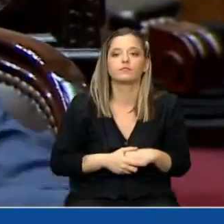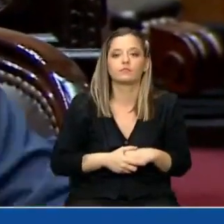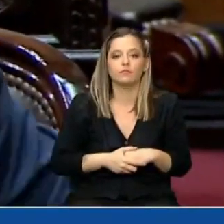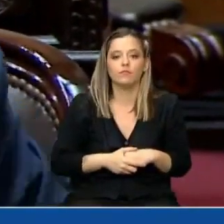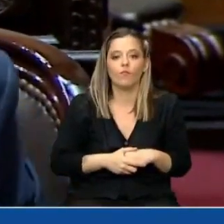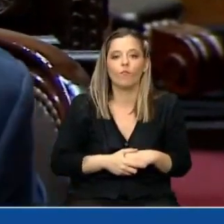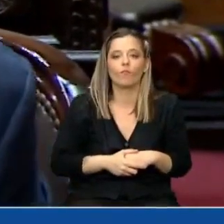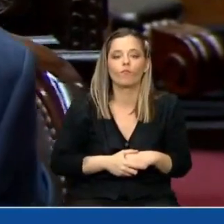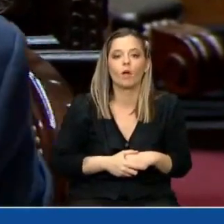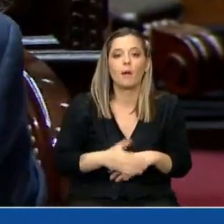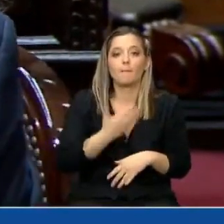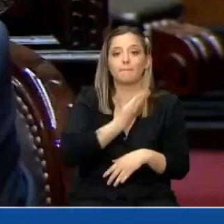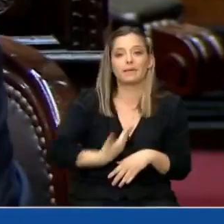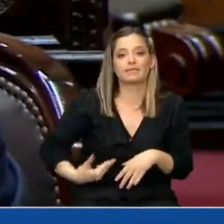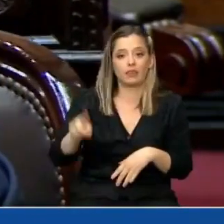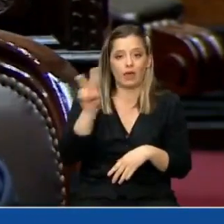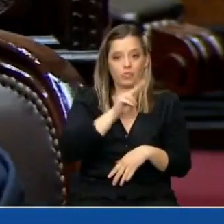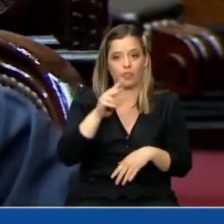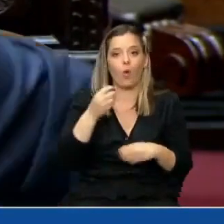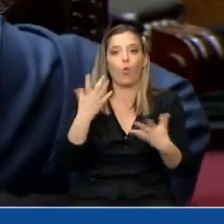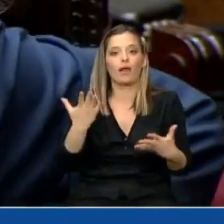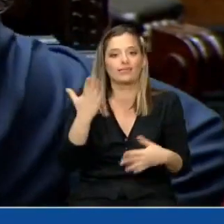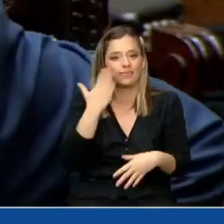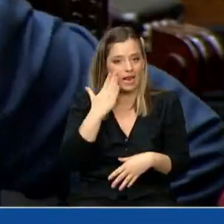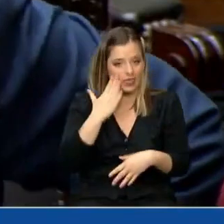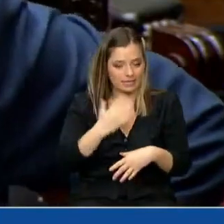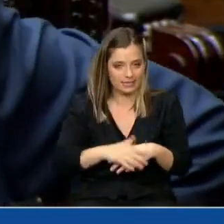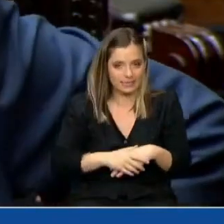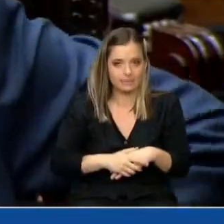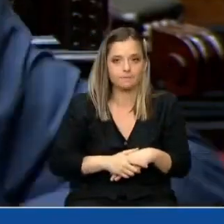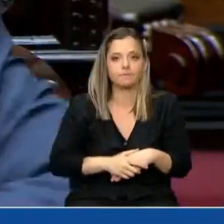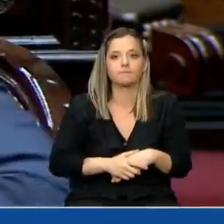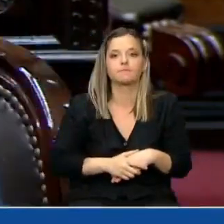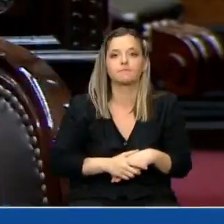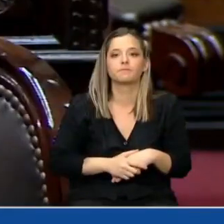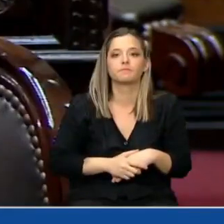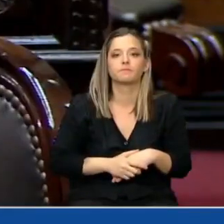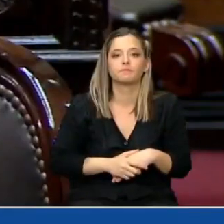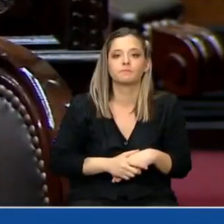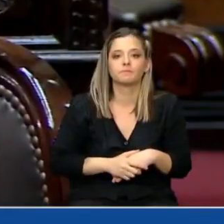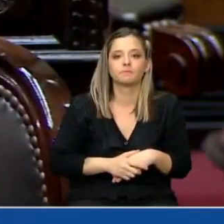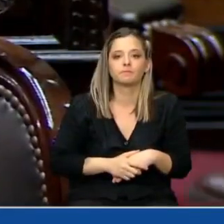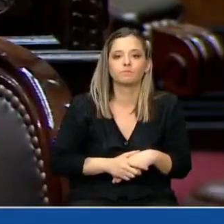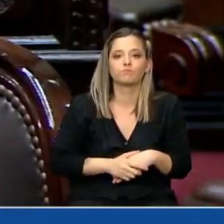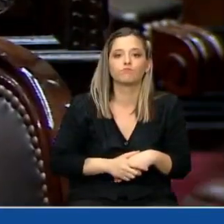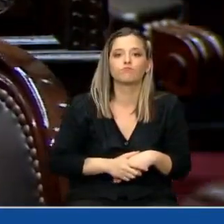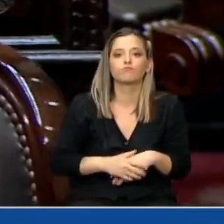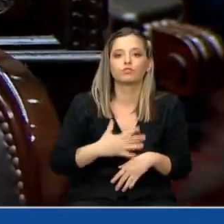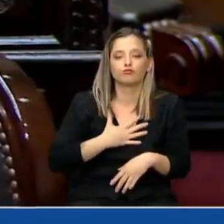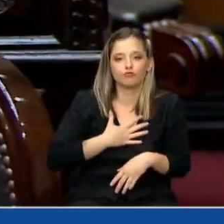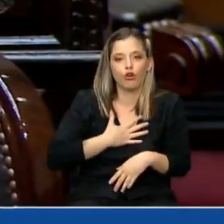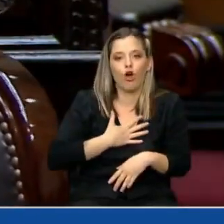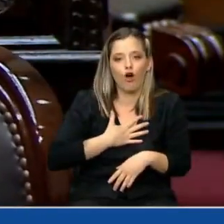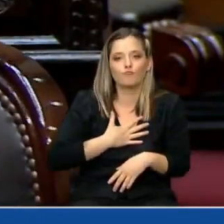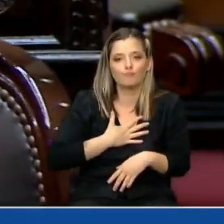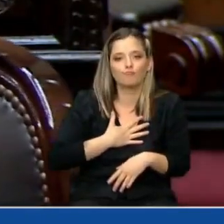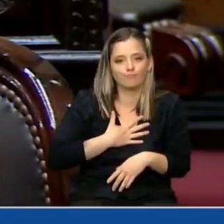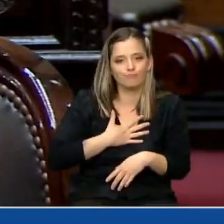Buenas tardes, Presidenta. La verdad que me siento casi en la